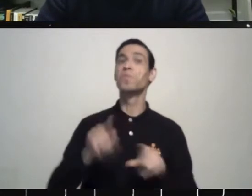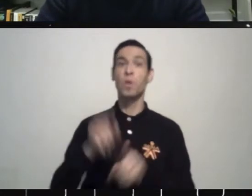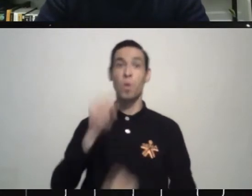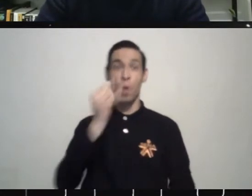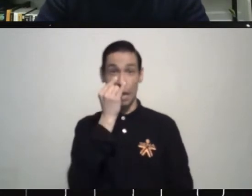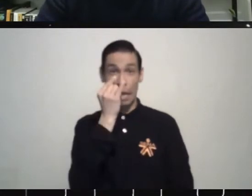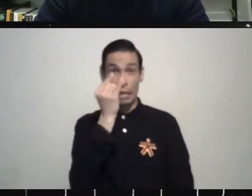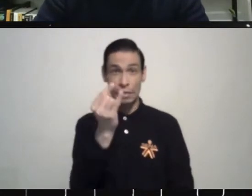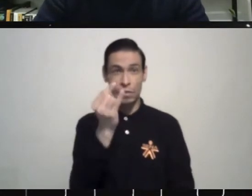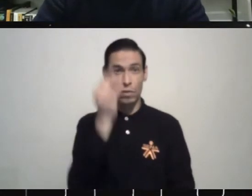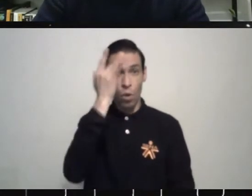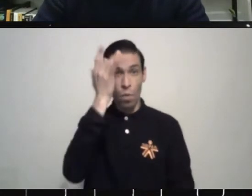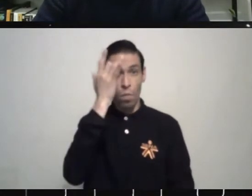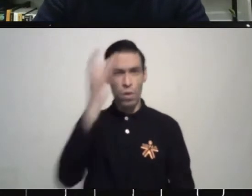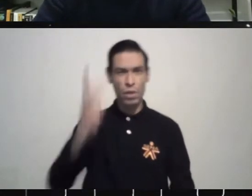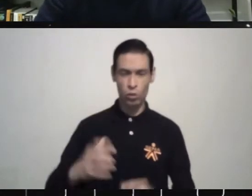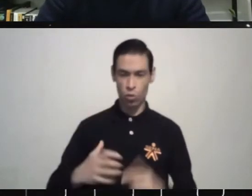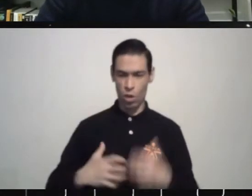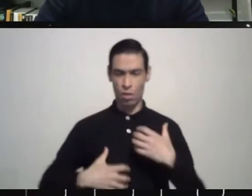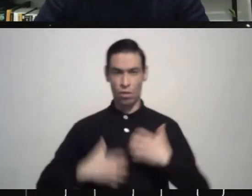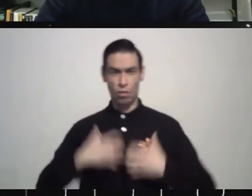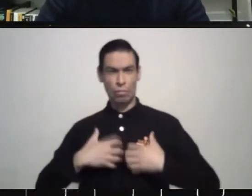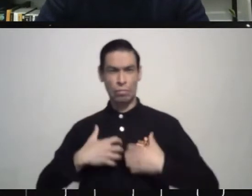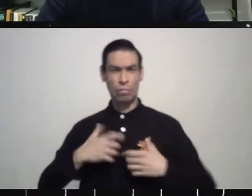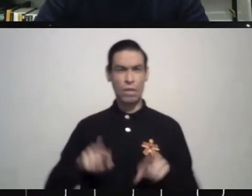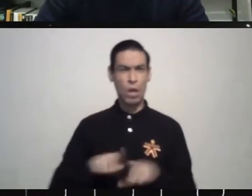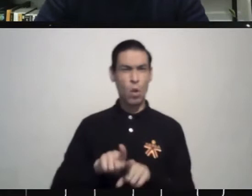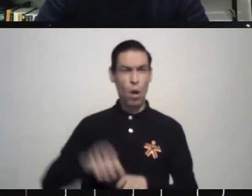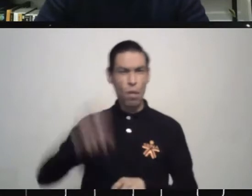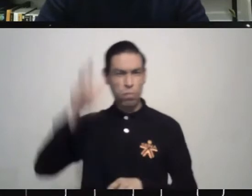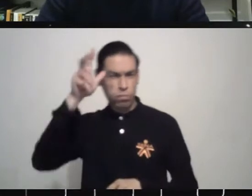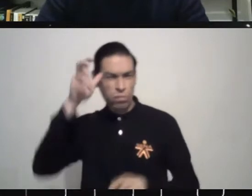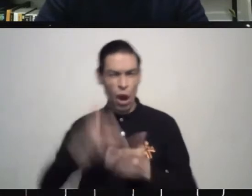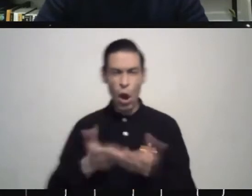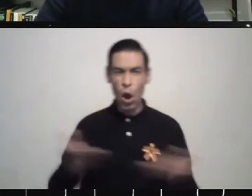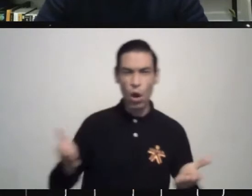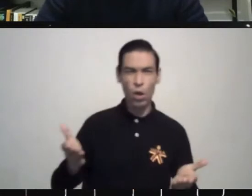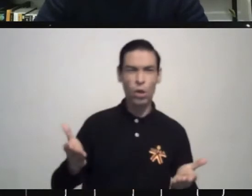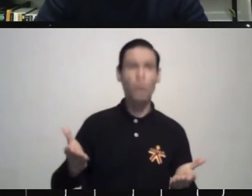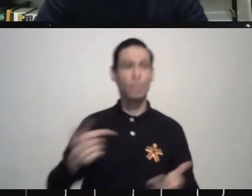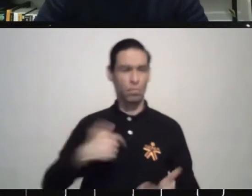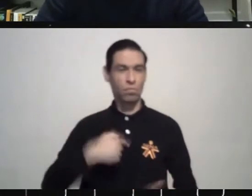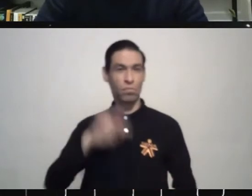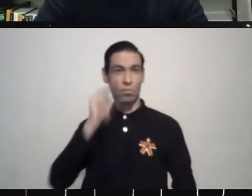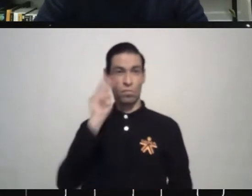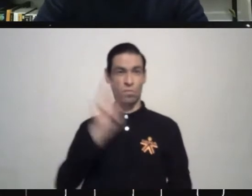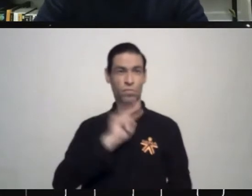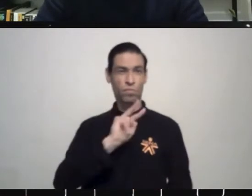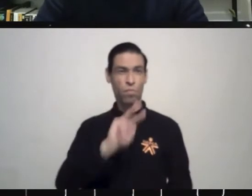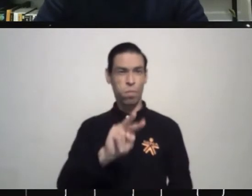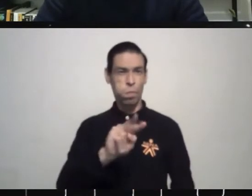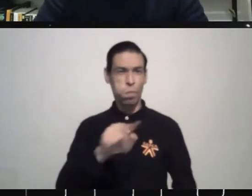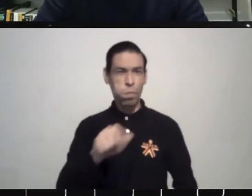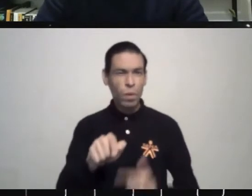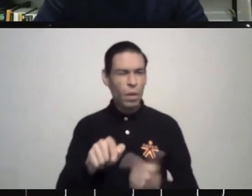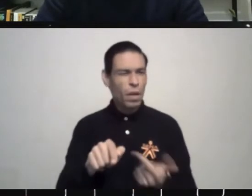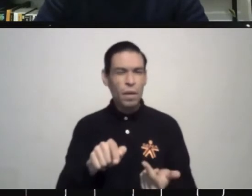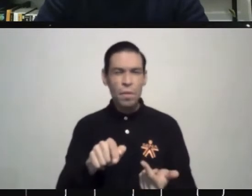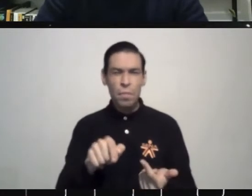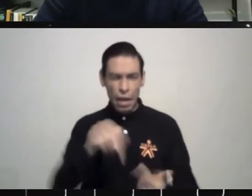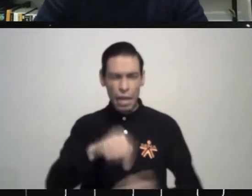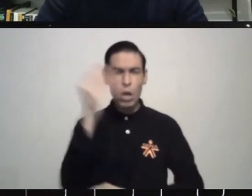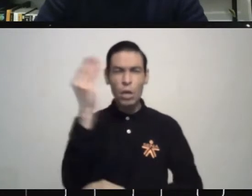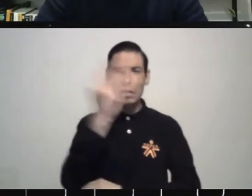poco al terror sobrenatural, ¿no? Que yo he visto que muchas de las películas colombianas de terror tienen más que ver con el terror de la vida cotidiana, ¿no? O